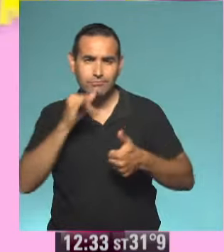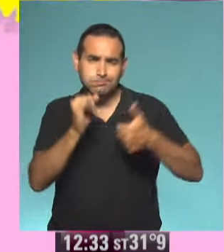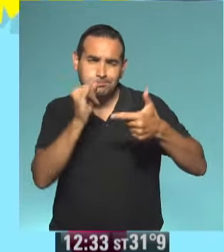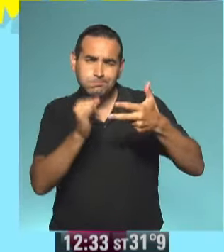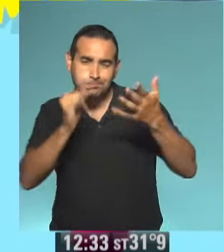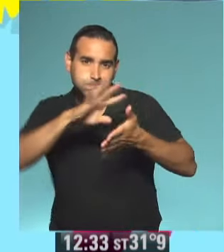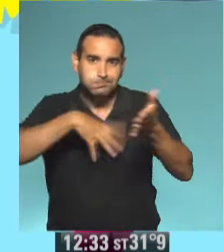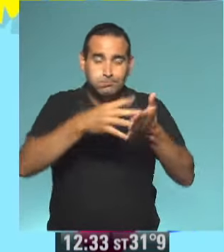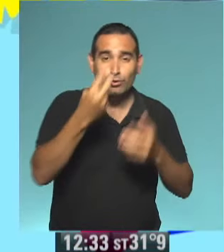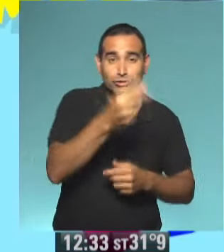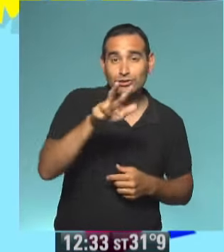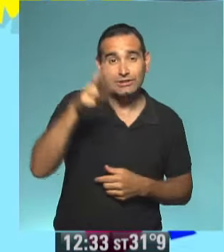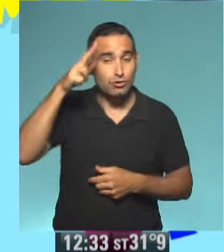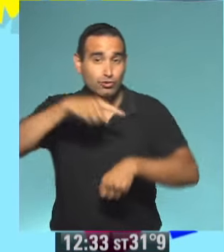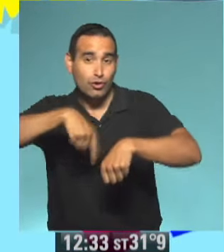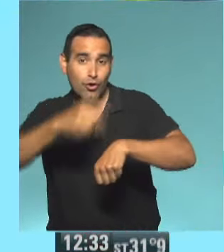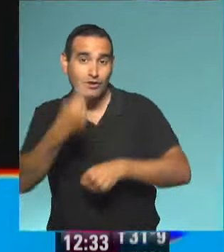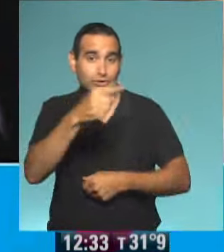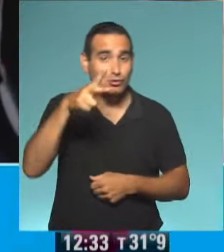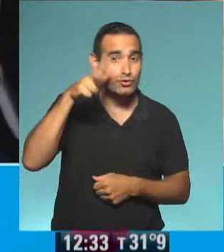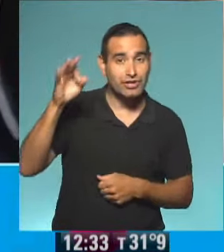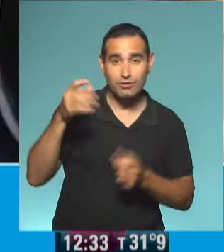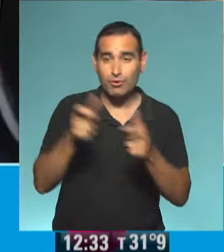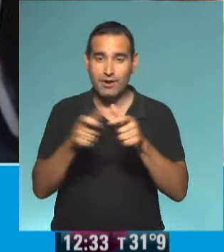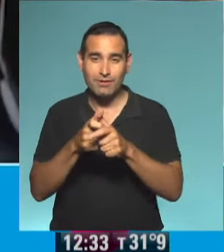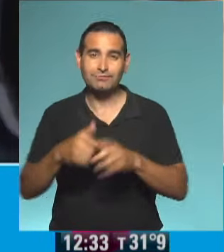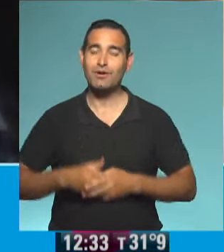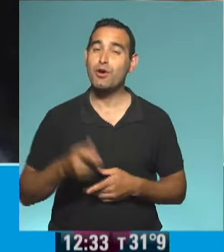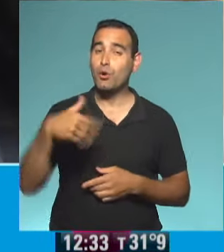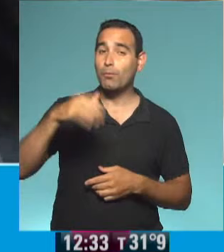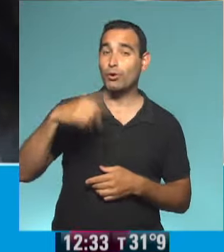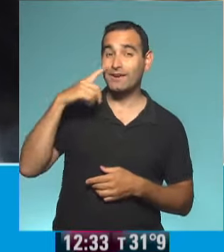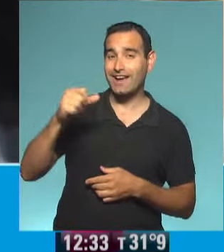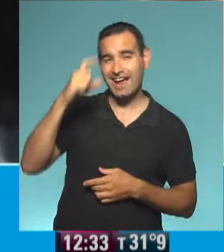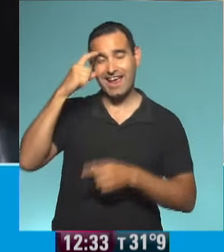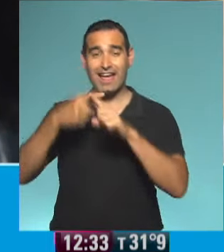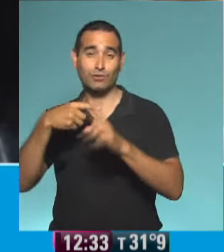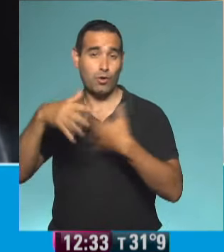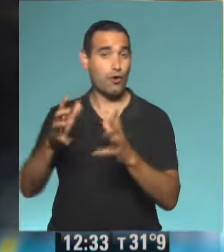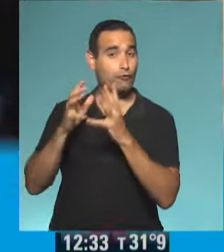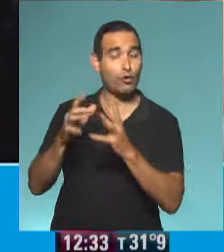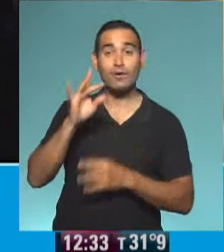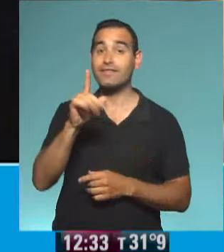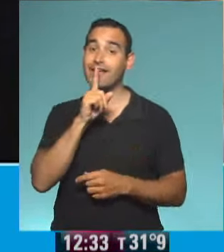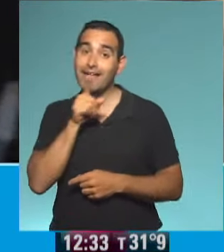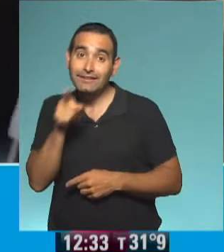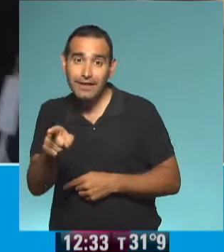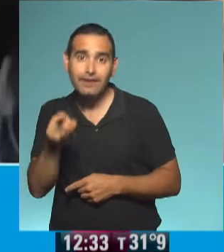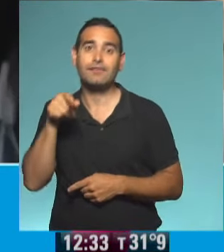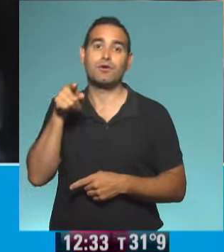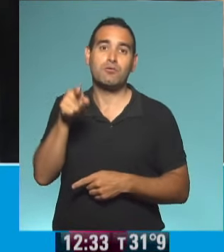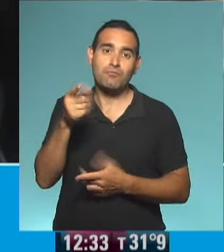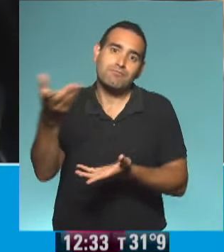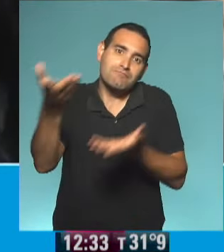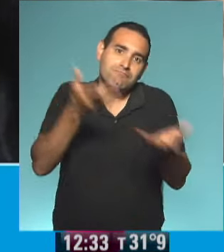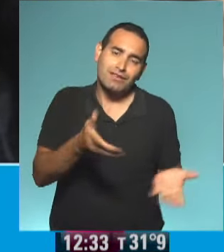calendario, 238 horas, 170 programas. Hola, Mónica Santino es exfutbolista, es directora técnica. A través tuyo